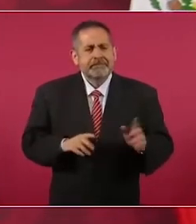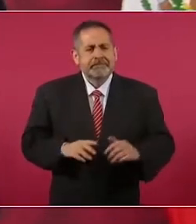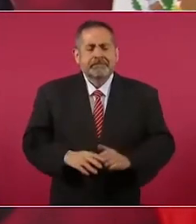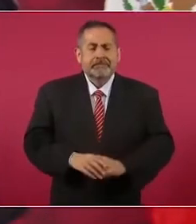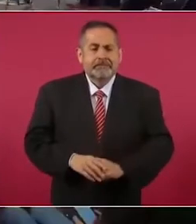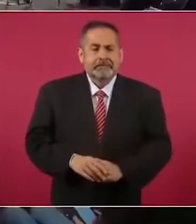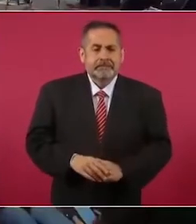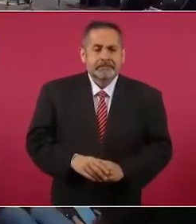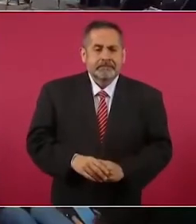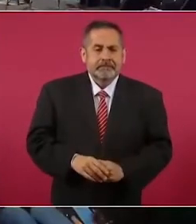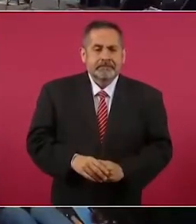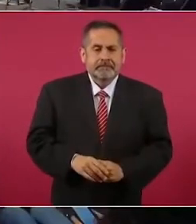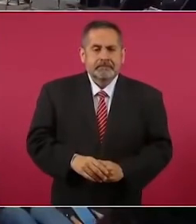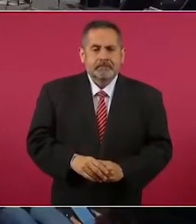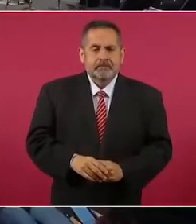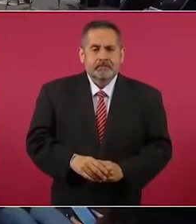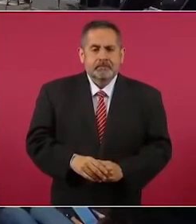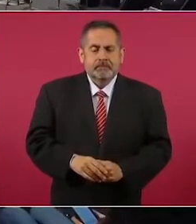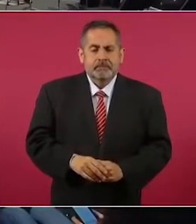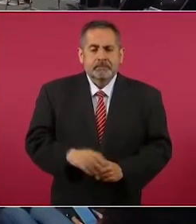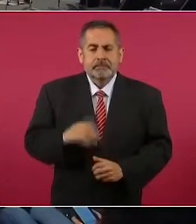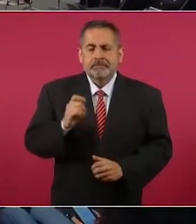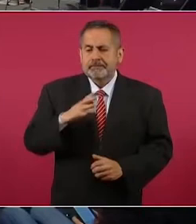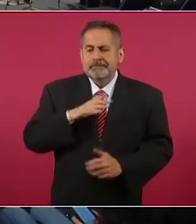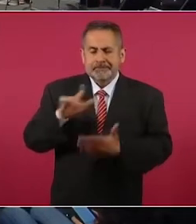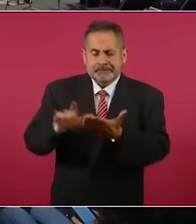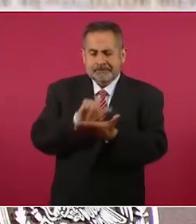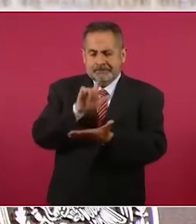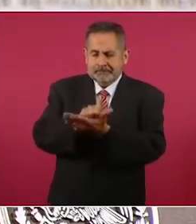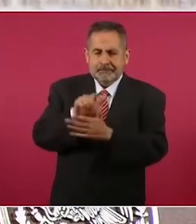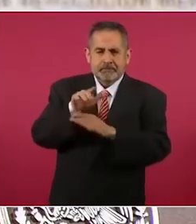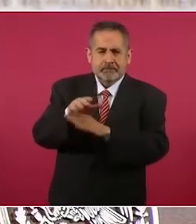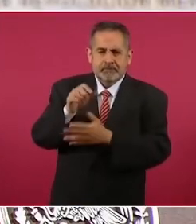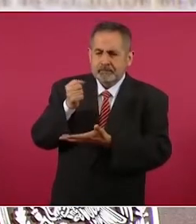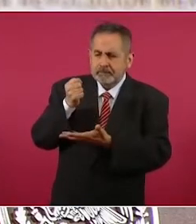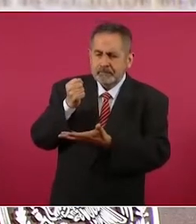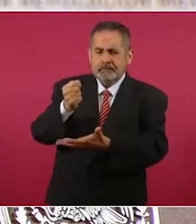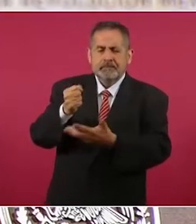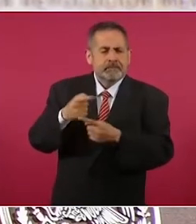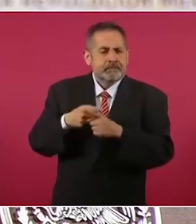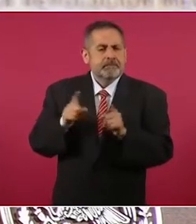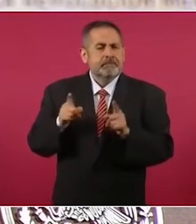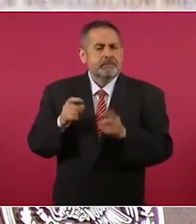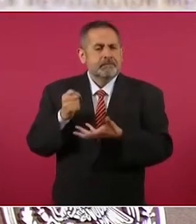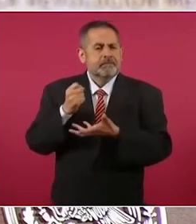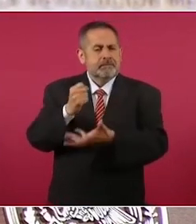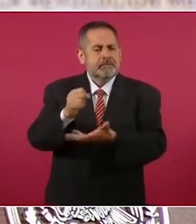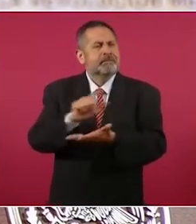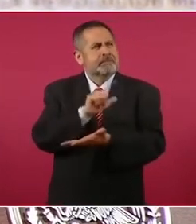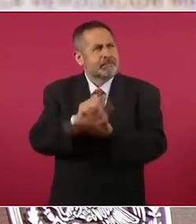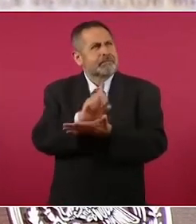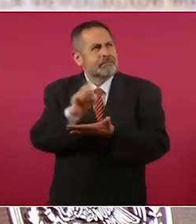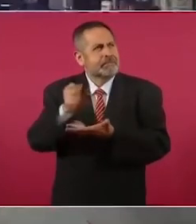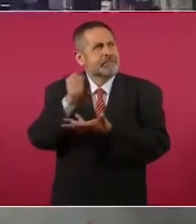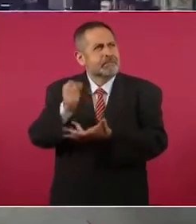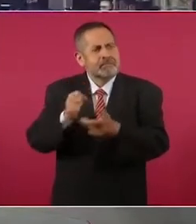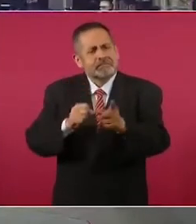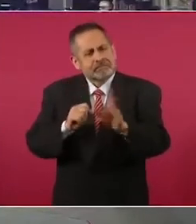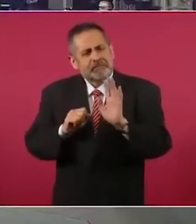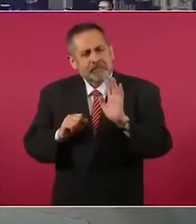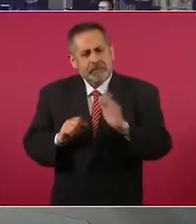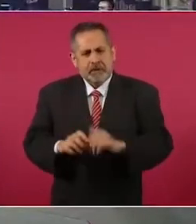una ley de presupuesto. de presupuesto. Sí.